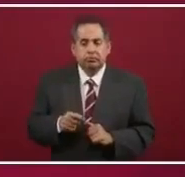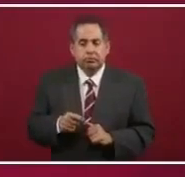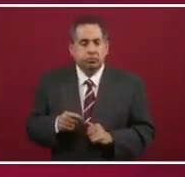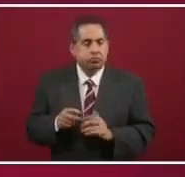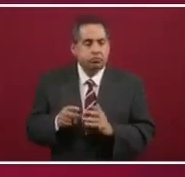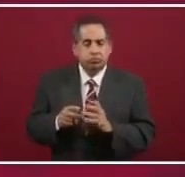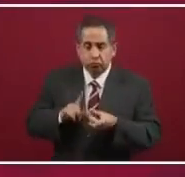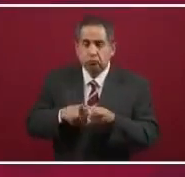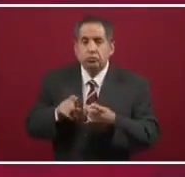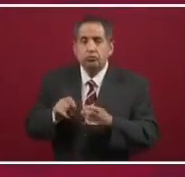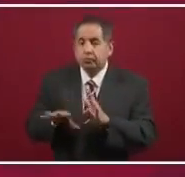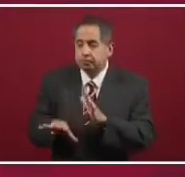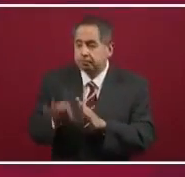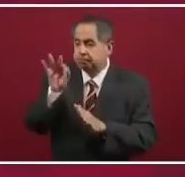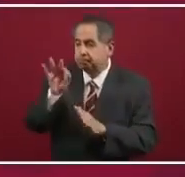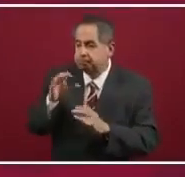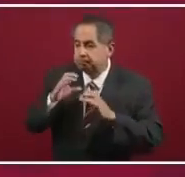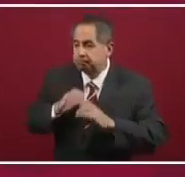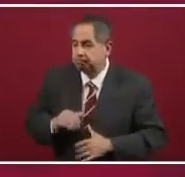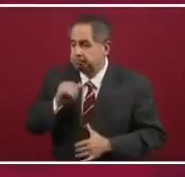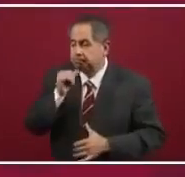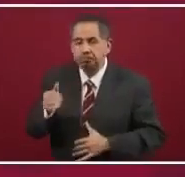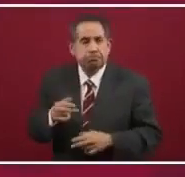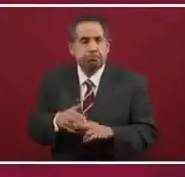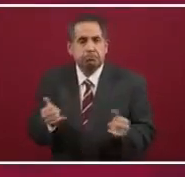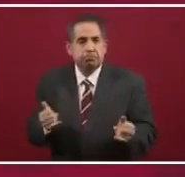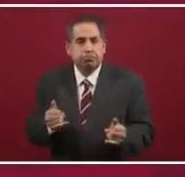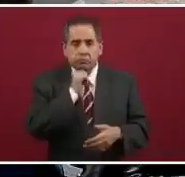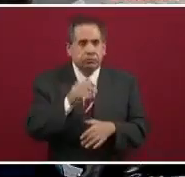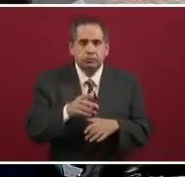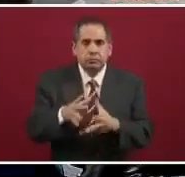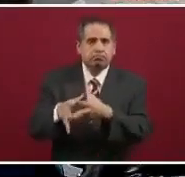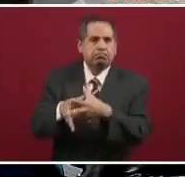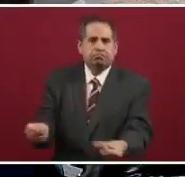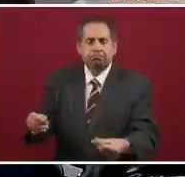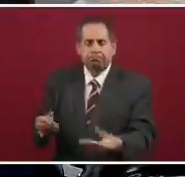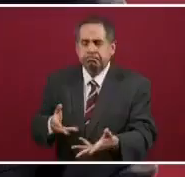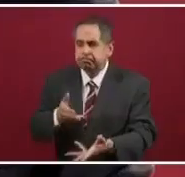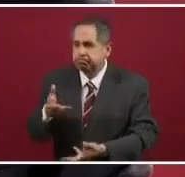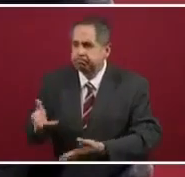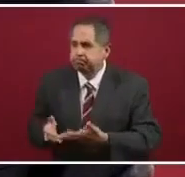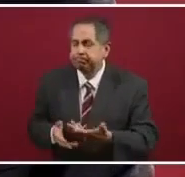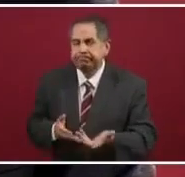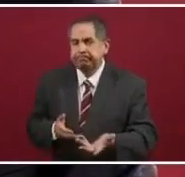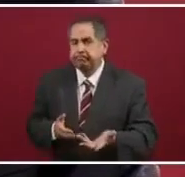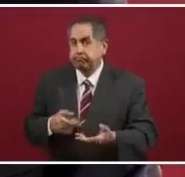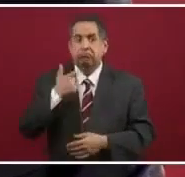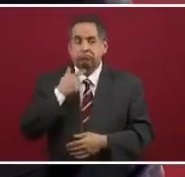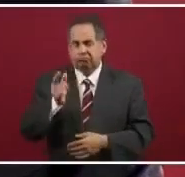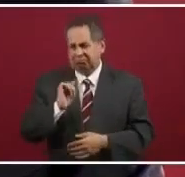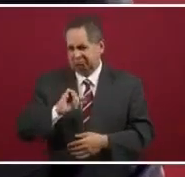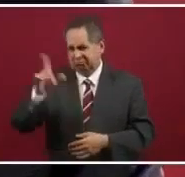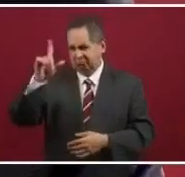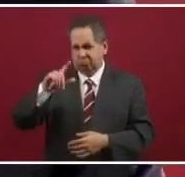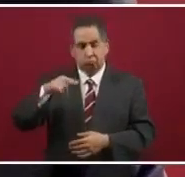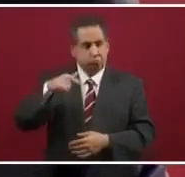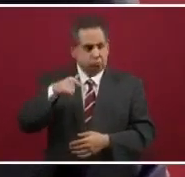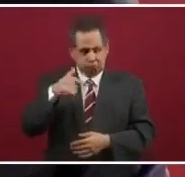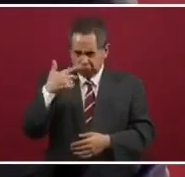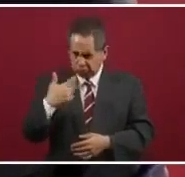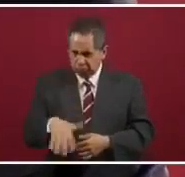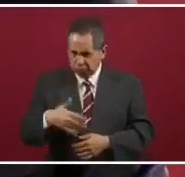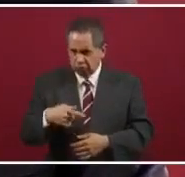se recuperó su cuerpo. Los familiares no tuvieron posibilidad de recuperar su cuerpo, y estamos hablando de un periodista